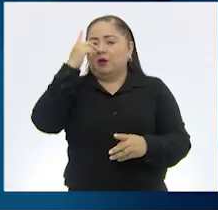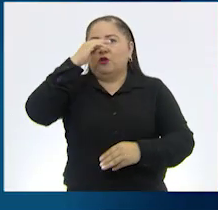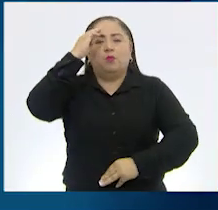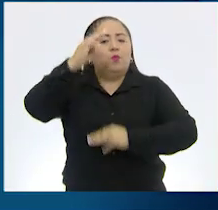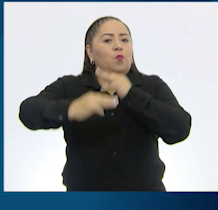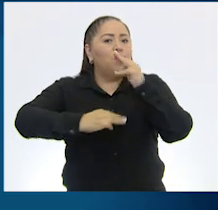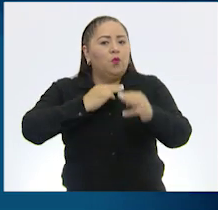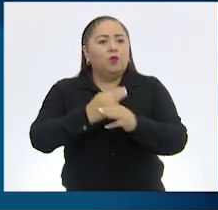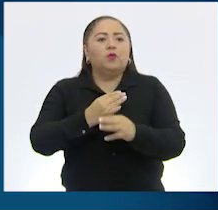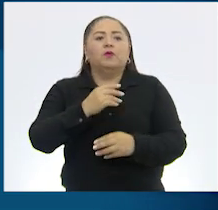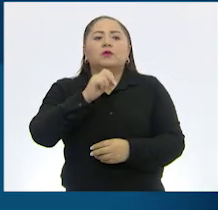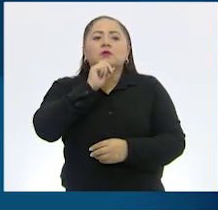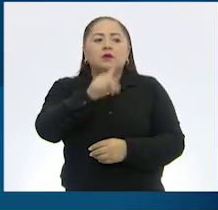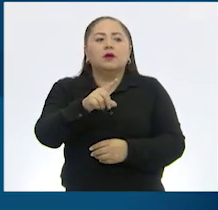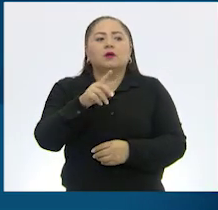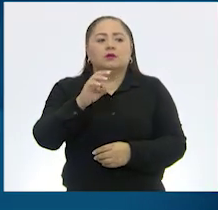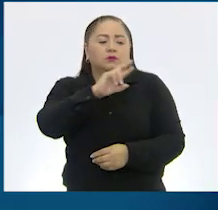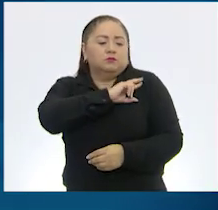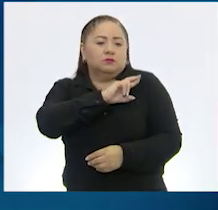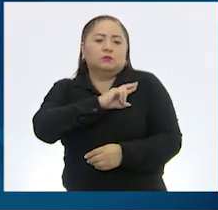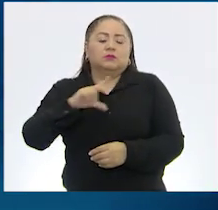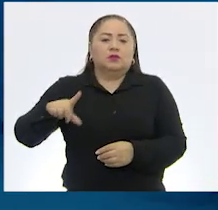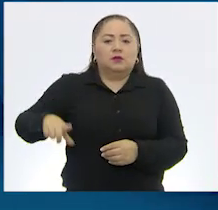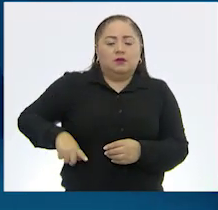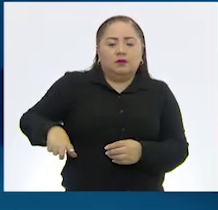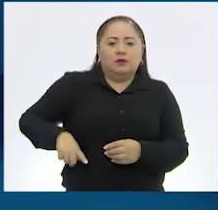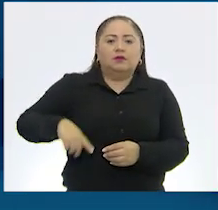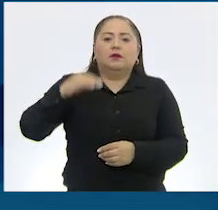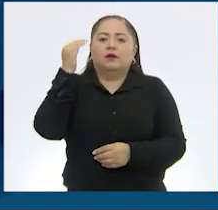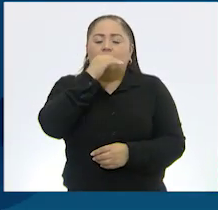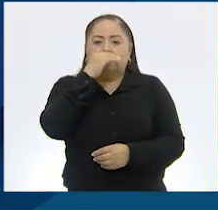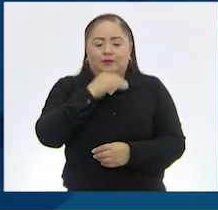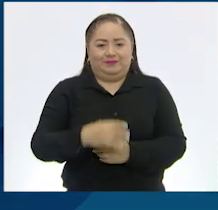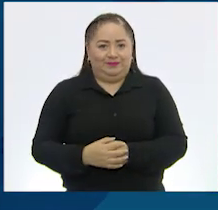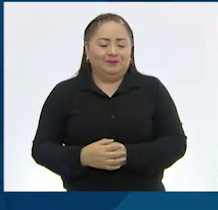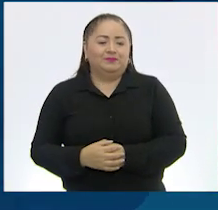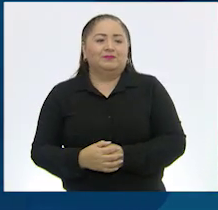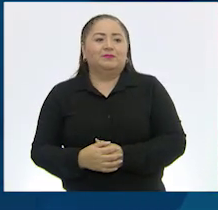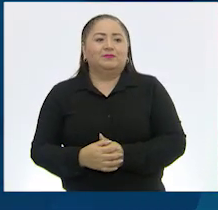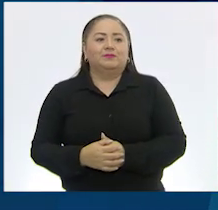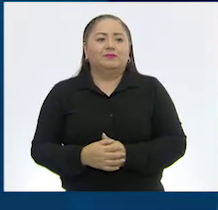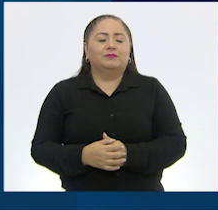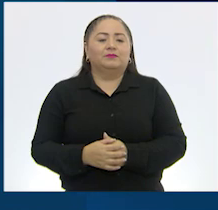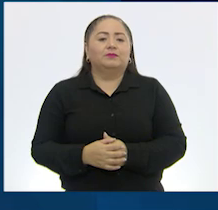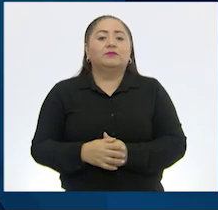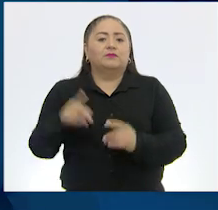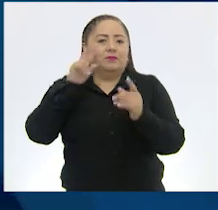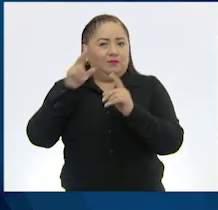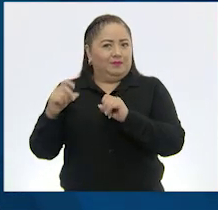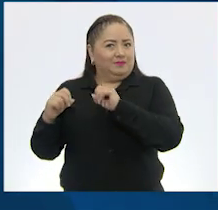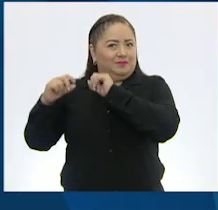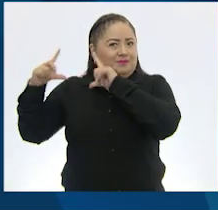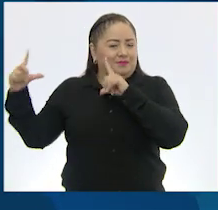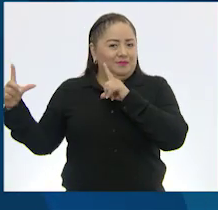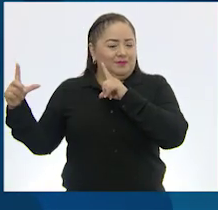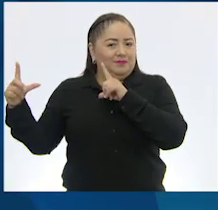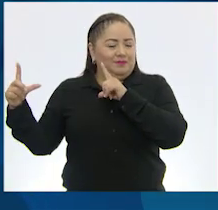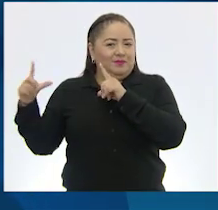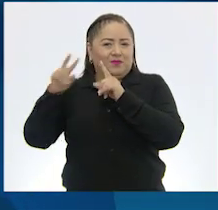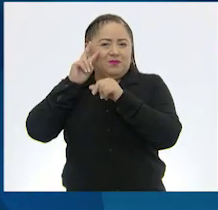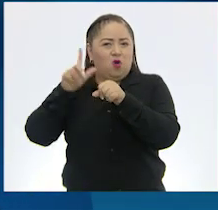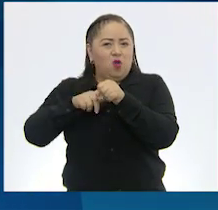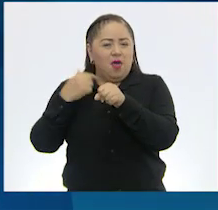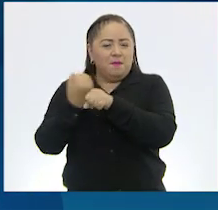universal, inclusiva, pública, gratuita y laica. Muy bien. En pantalla podemos ver las palabras resaltadas en